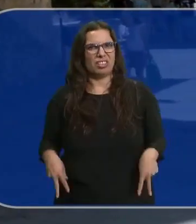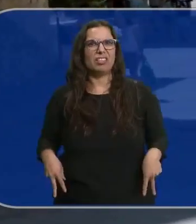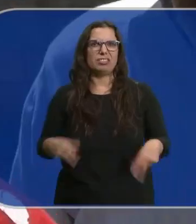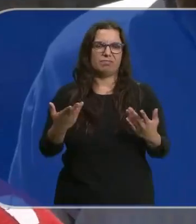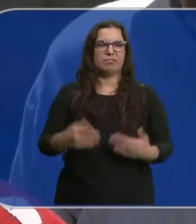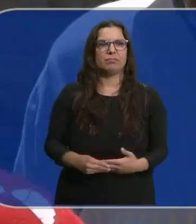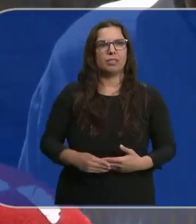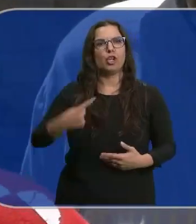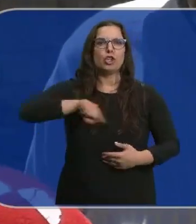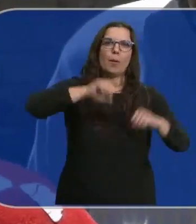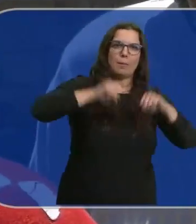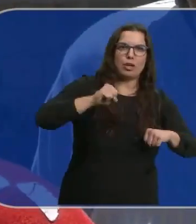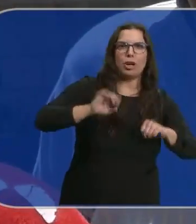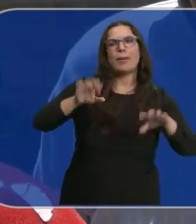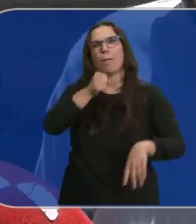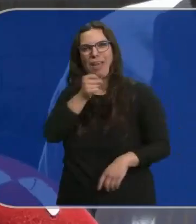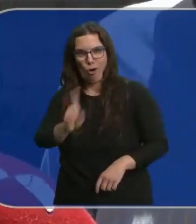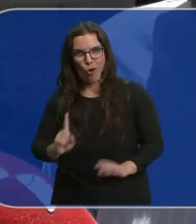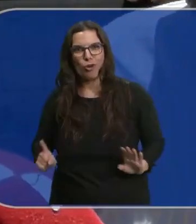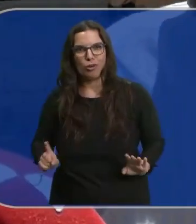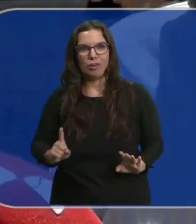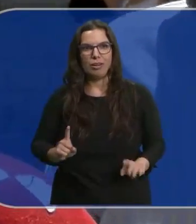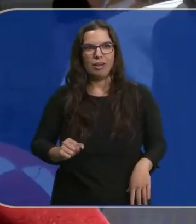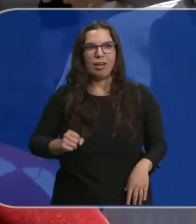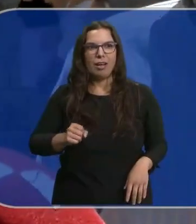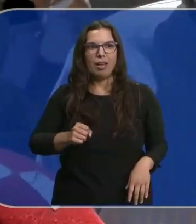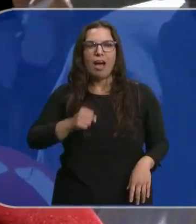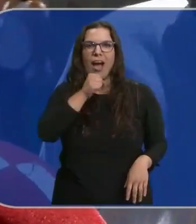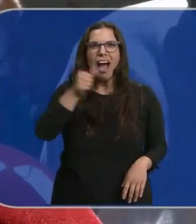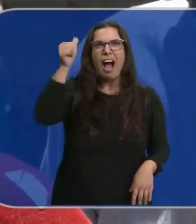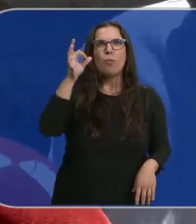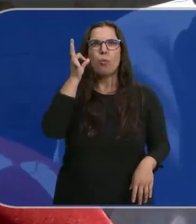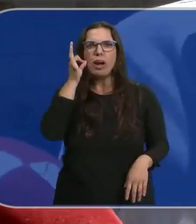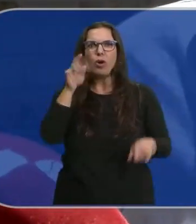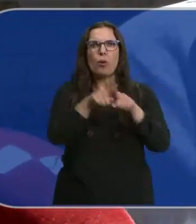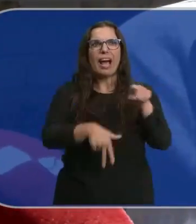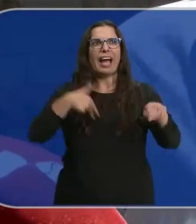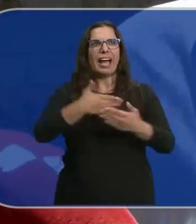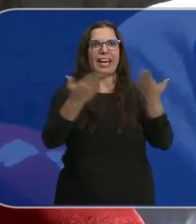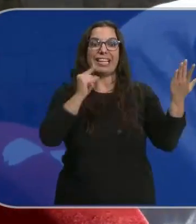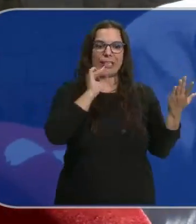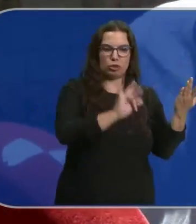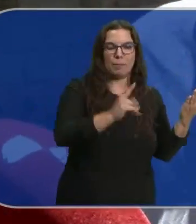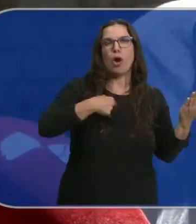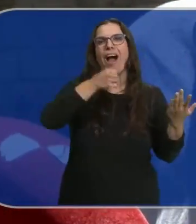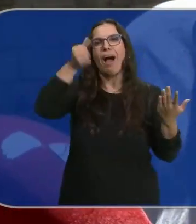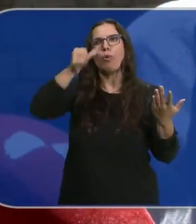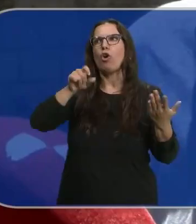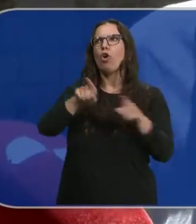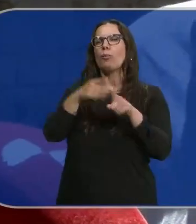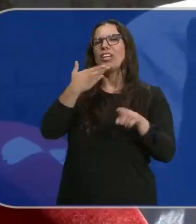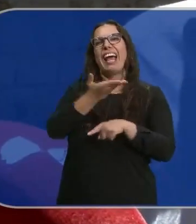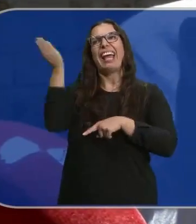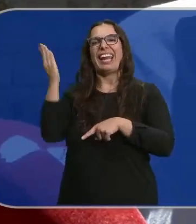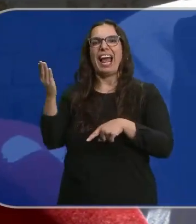lo que tiene. Somos mayores pero no viejos, y es abuelos, en términos genéricos, no abuelos porque tenemos nietos, sino en términos